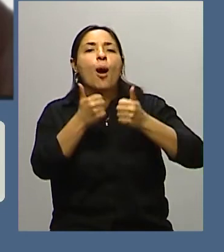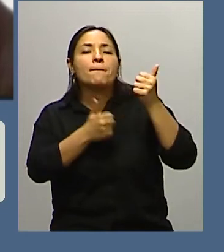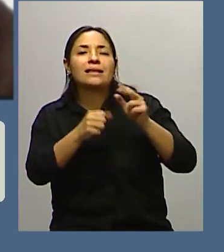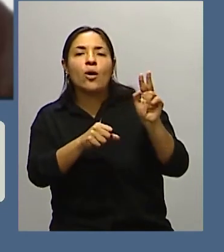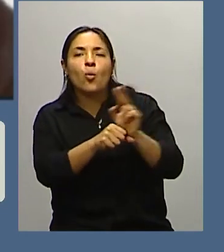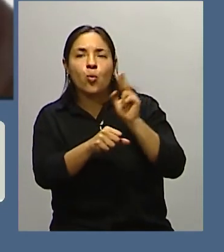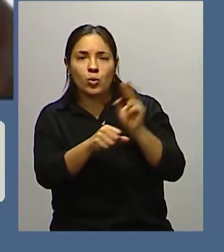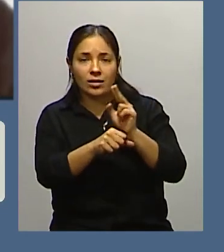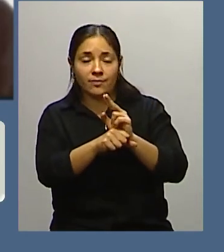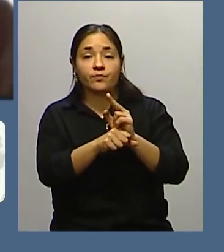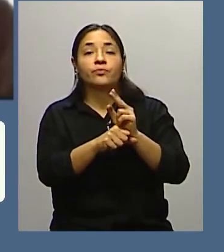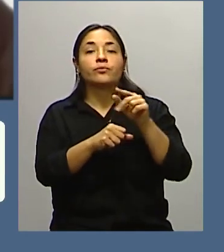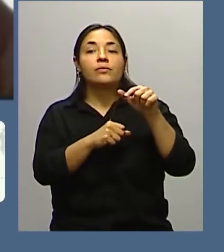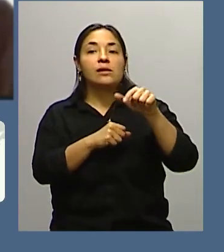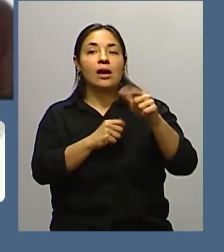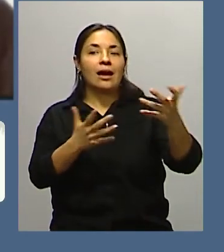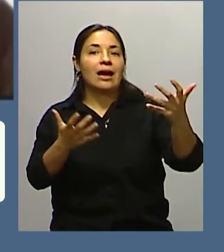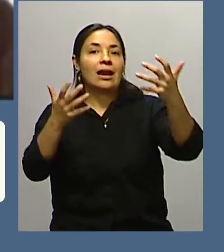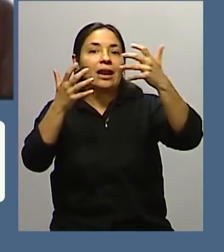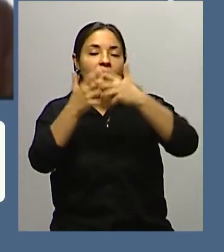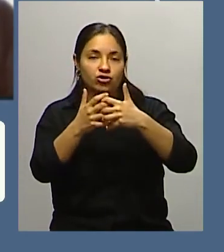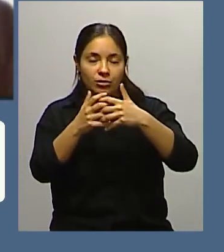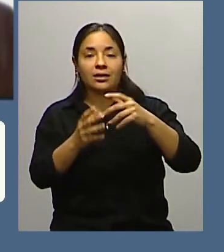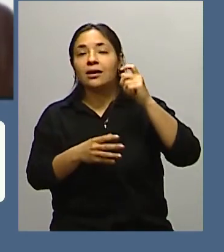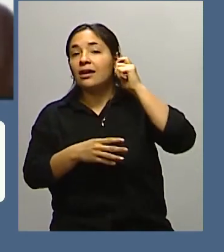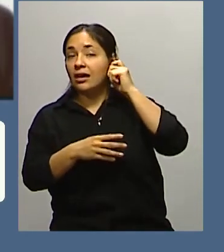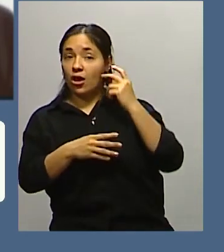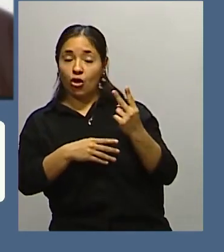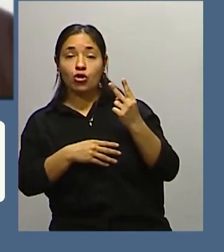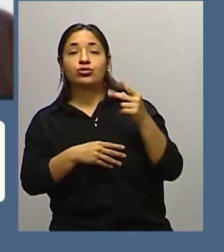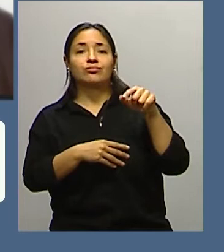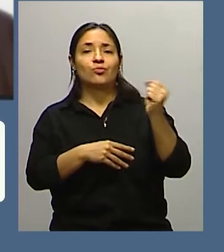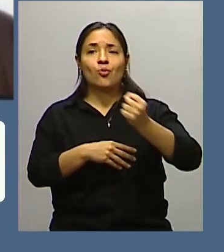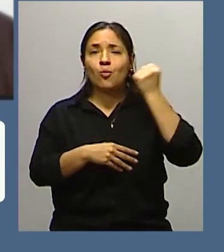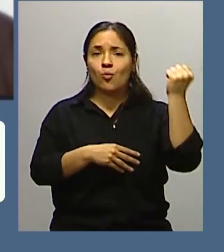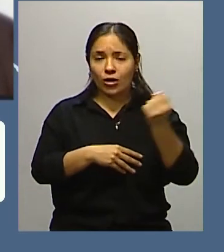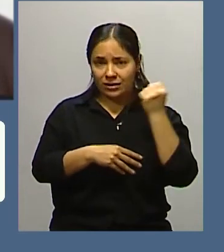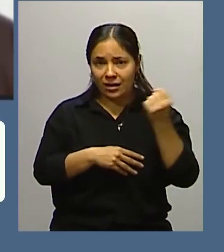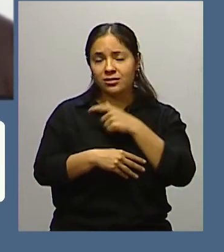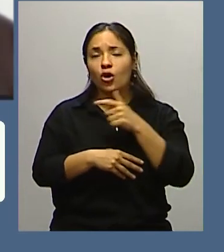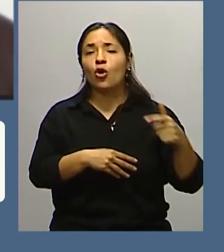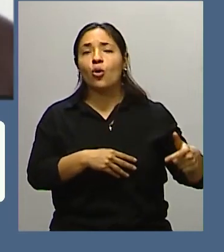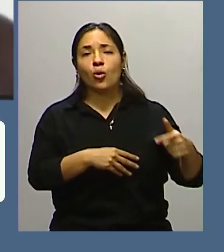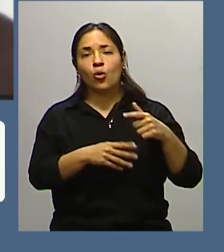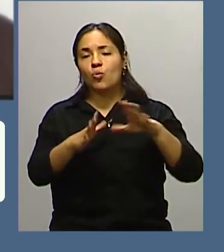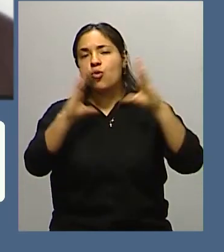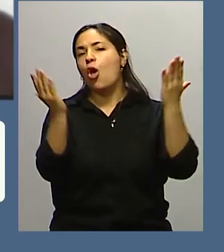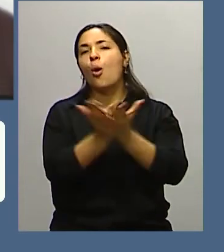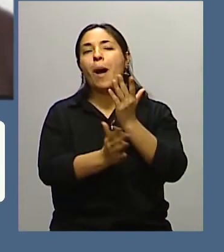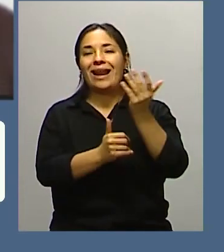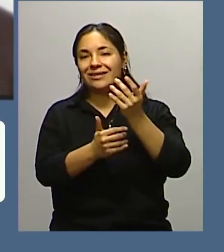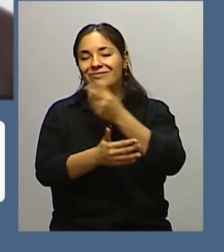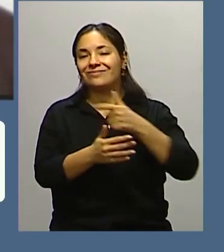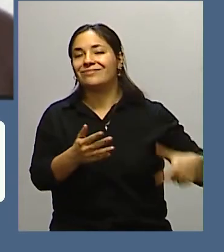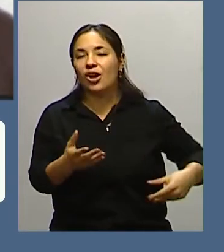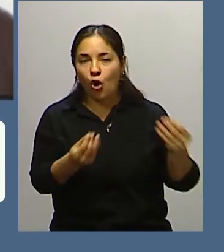relación Estados Unidos-China, el famoso G2, va a ser fundamental en materia de gobernanza global. Pero creo